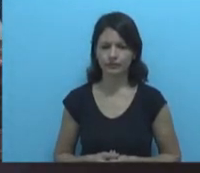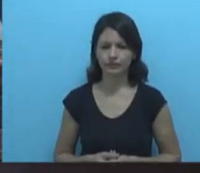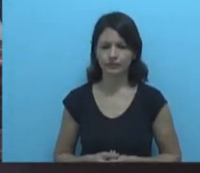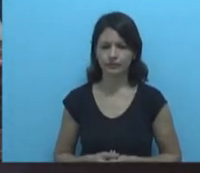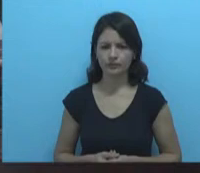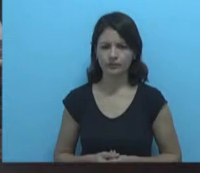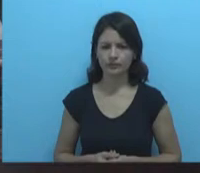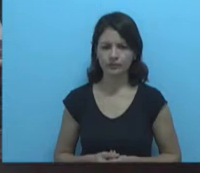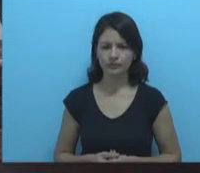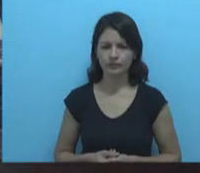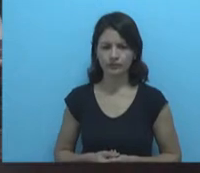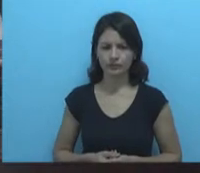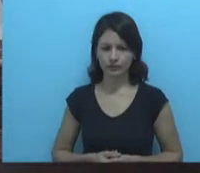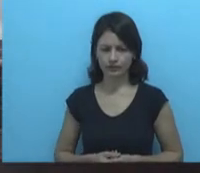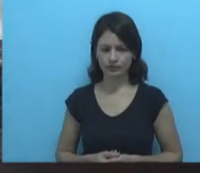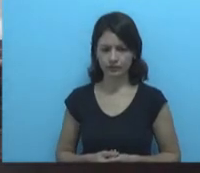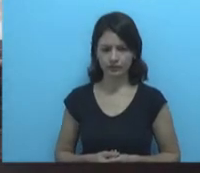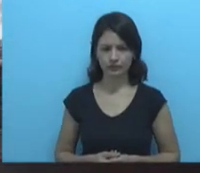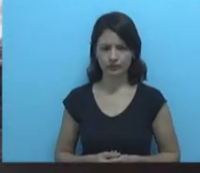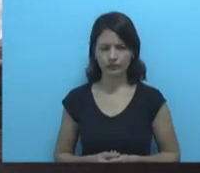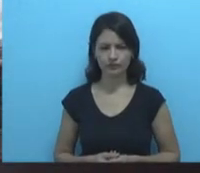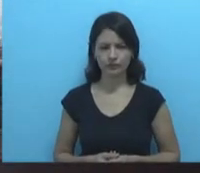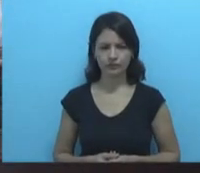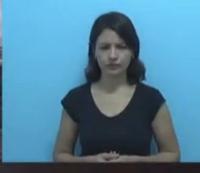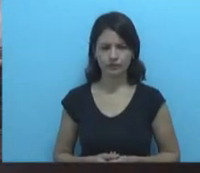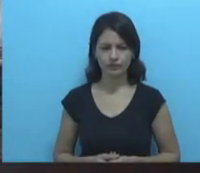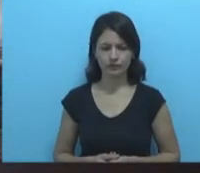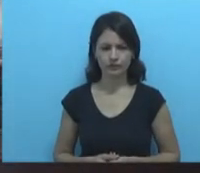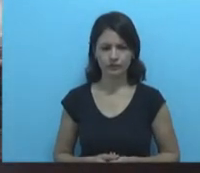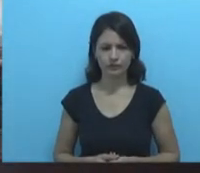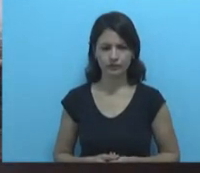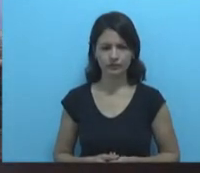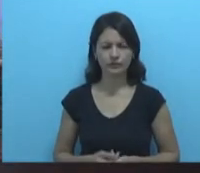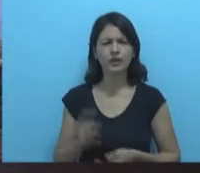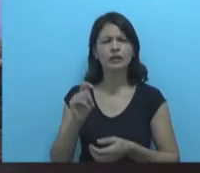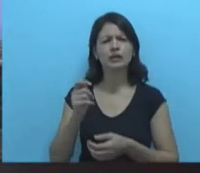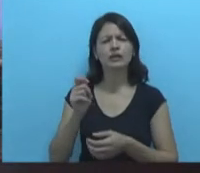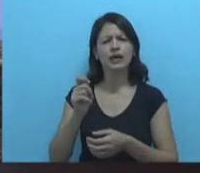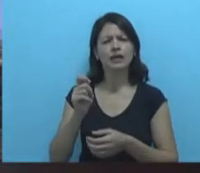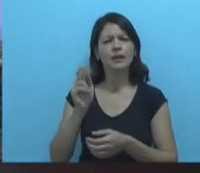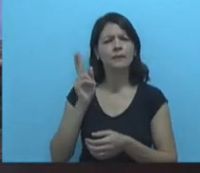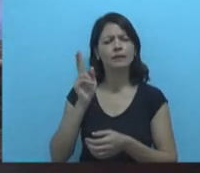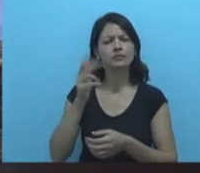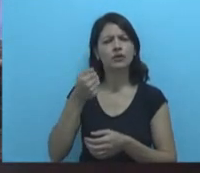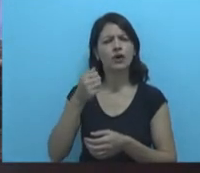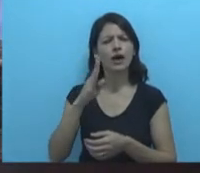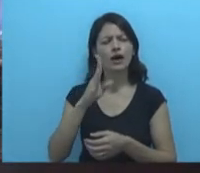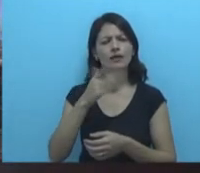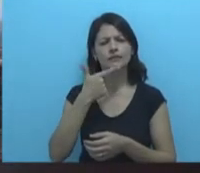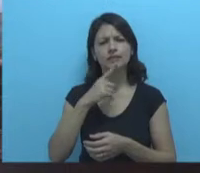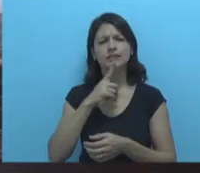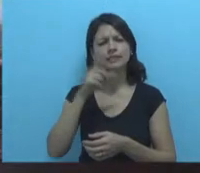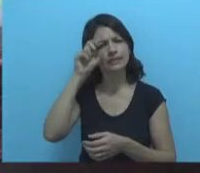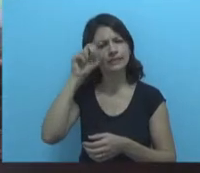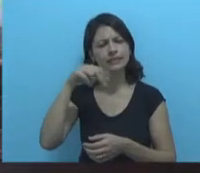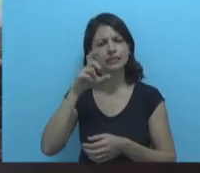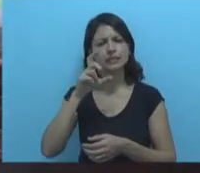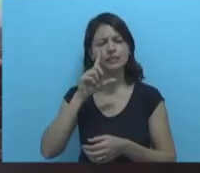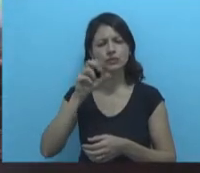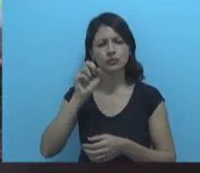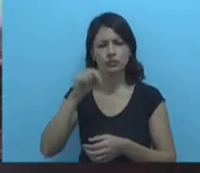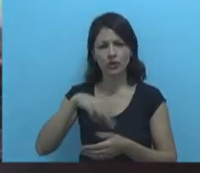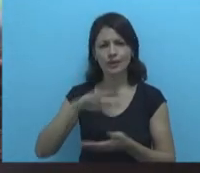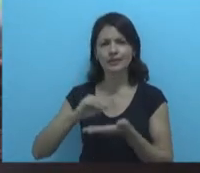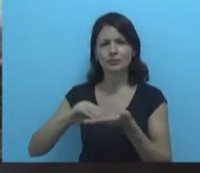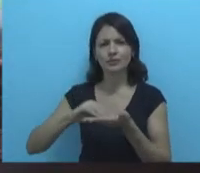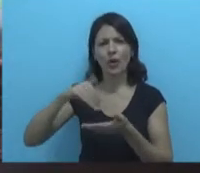Hay que votar la abstención, diputado. No me había quedado claro que había pedido la abstención. A consideración, la abstención solicitada por